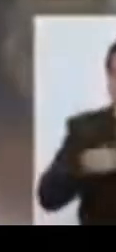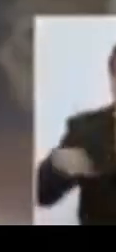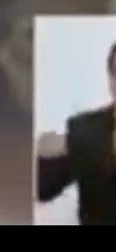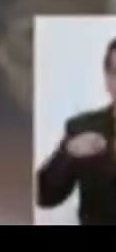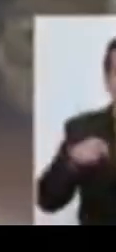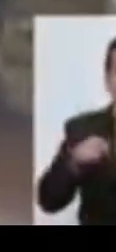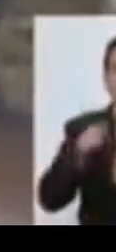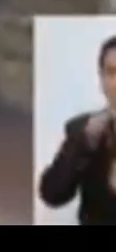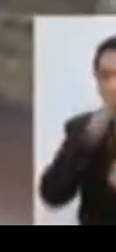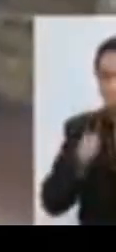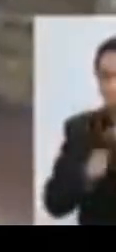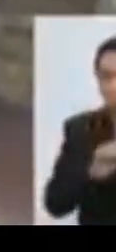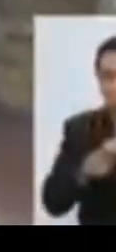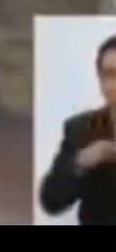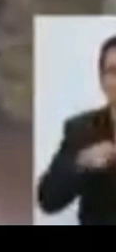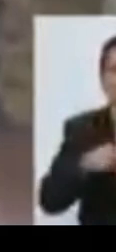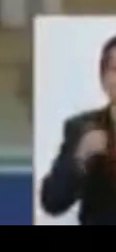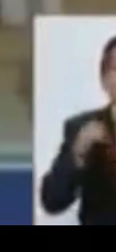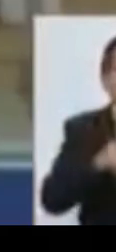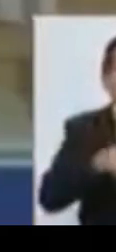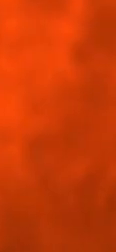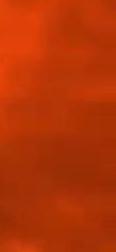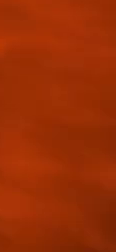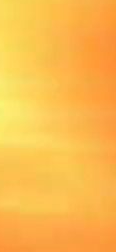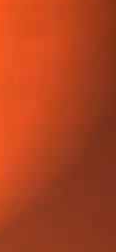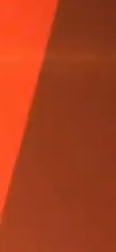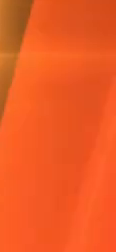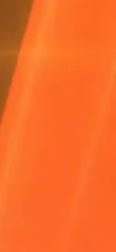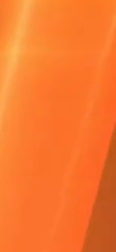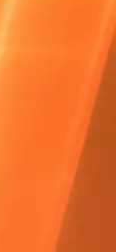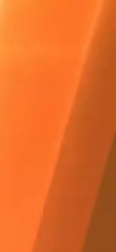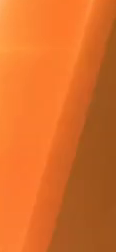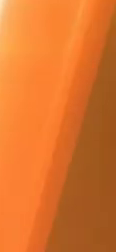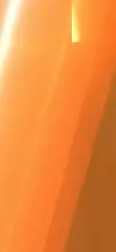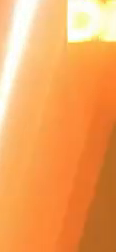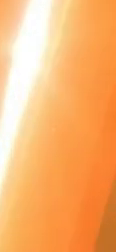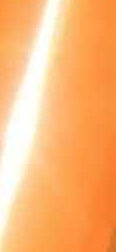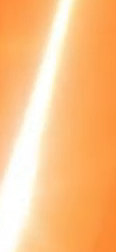que fueron parte de los ítems fantasma, hay que procesarlo. No.